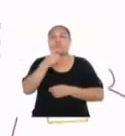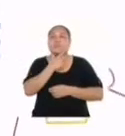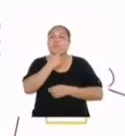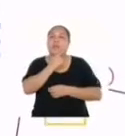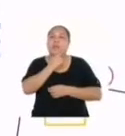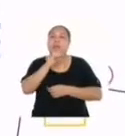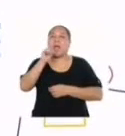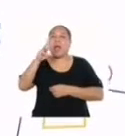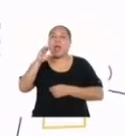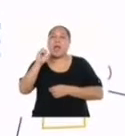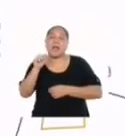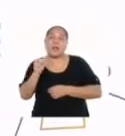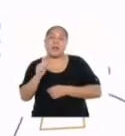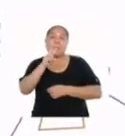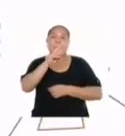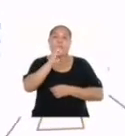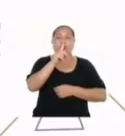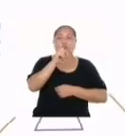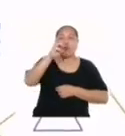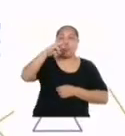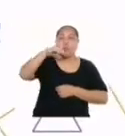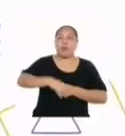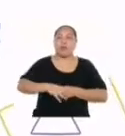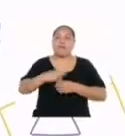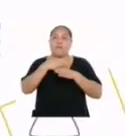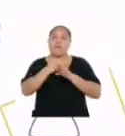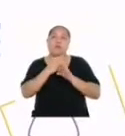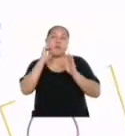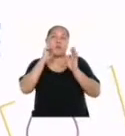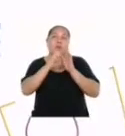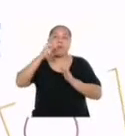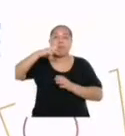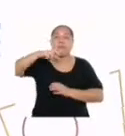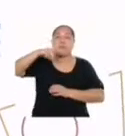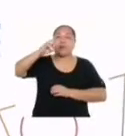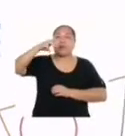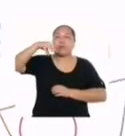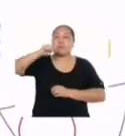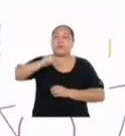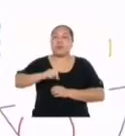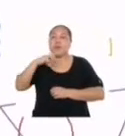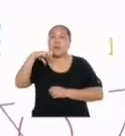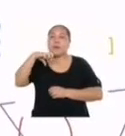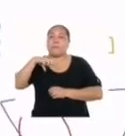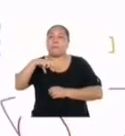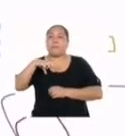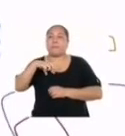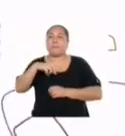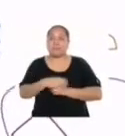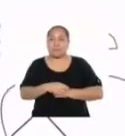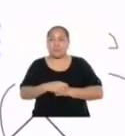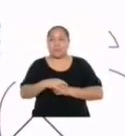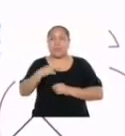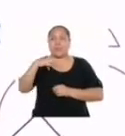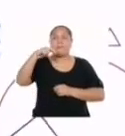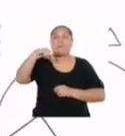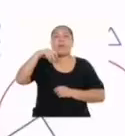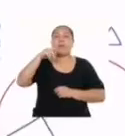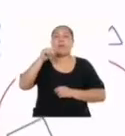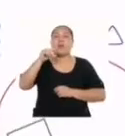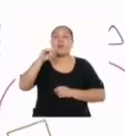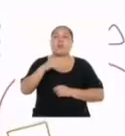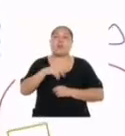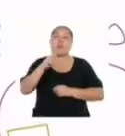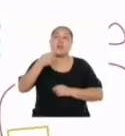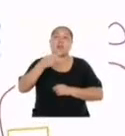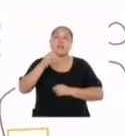y el volumen de formas tridimensionales como el prisma triangular, paralelepípedo, prisma trapezoidal,